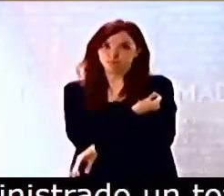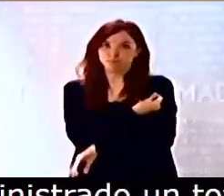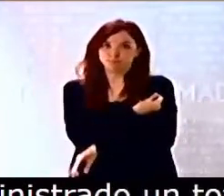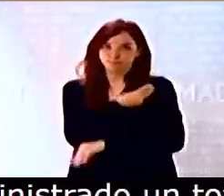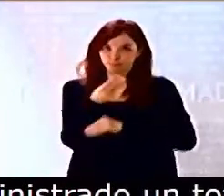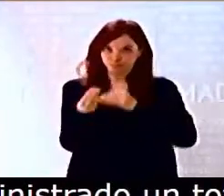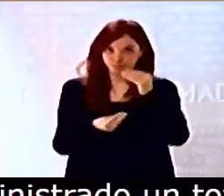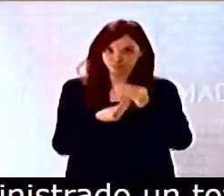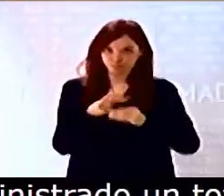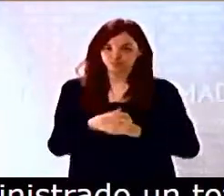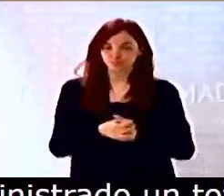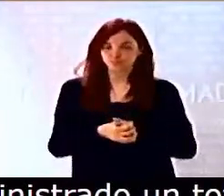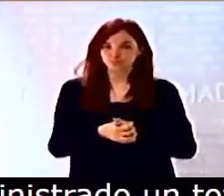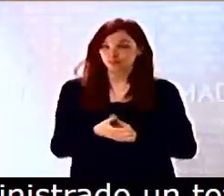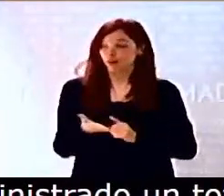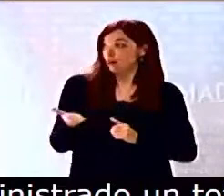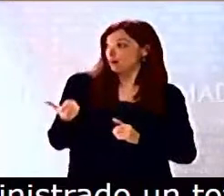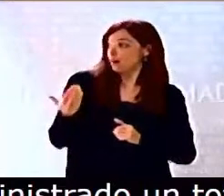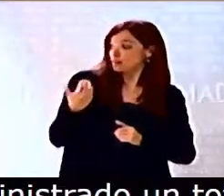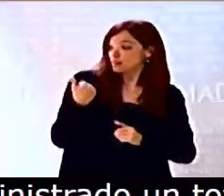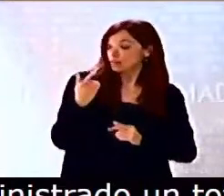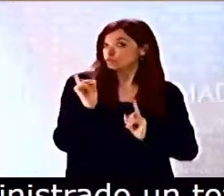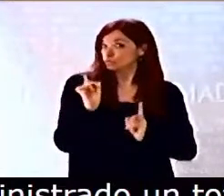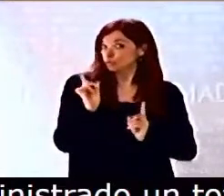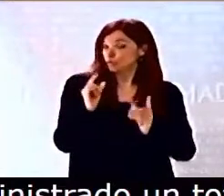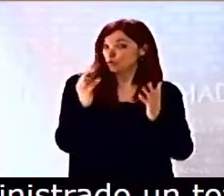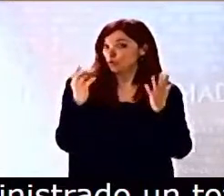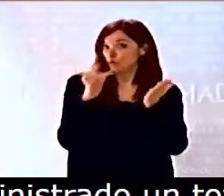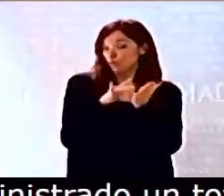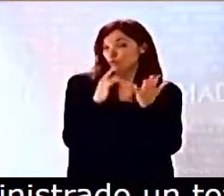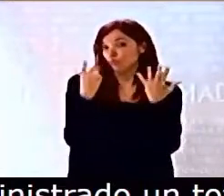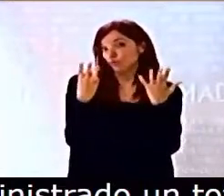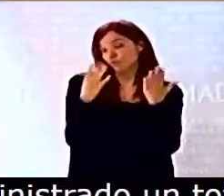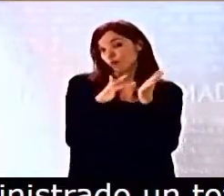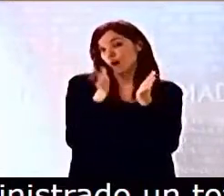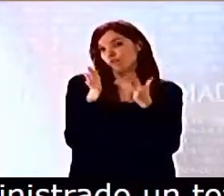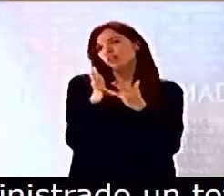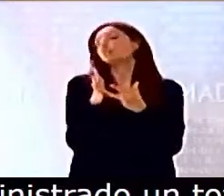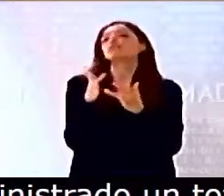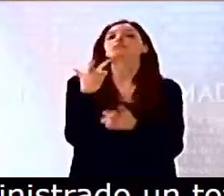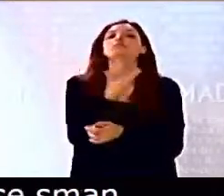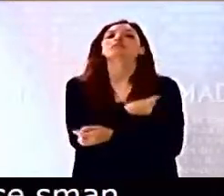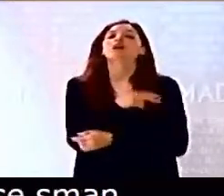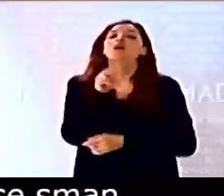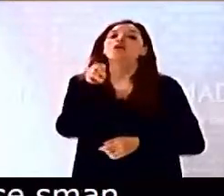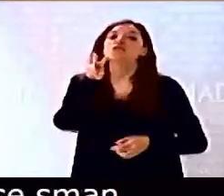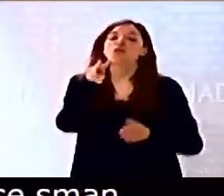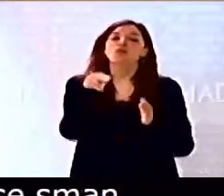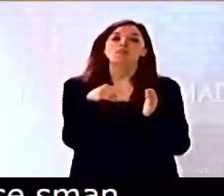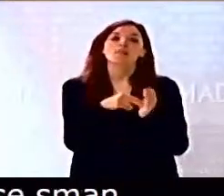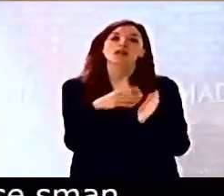y solo en el día de ayer, el 8 de abril, se han administrado